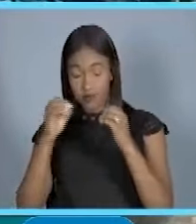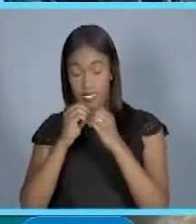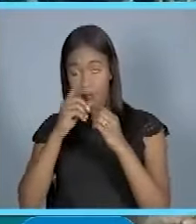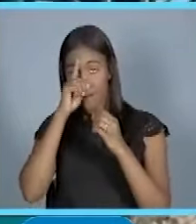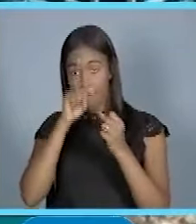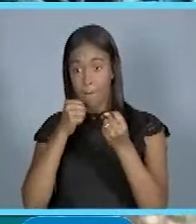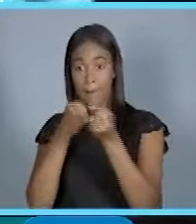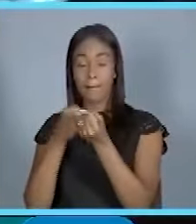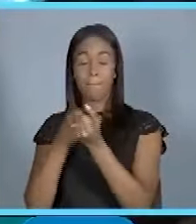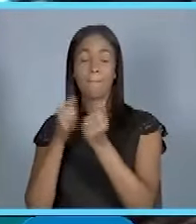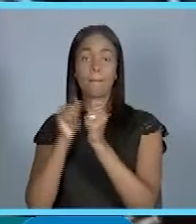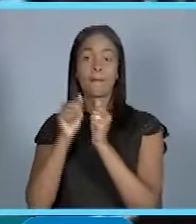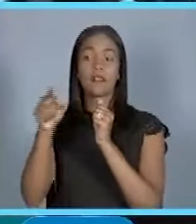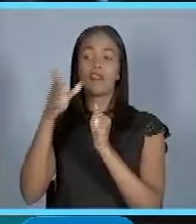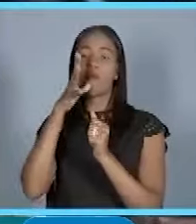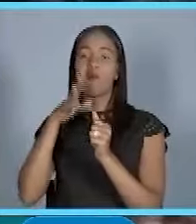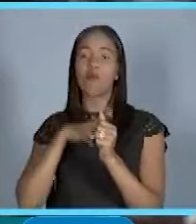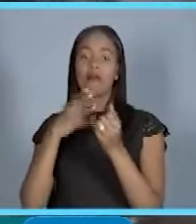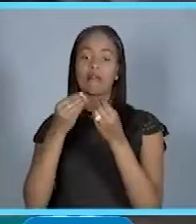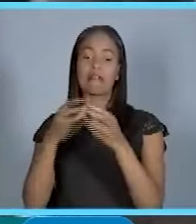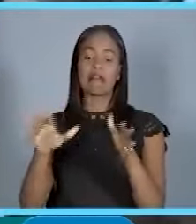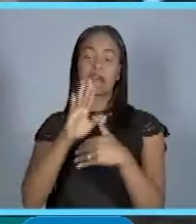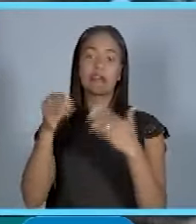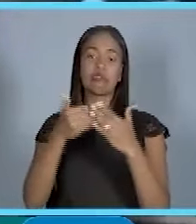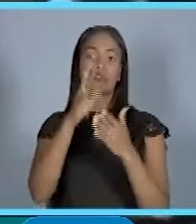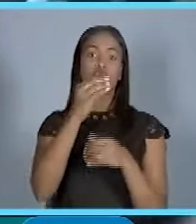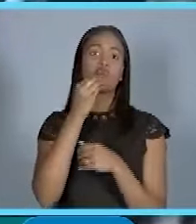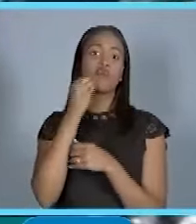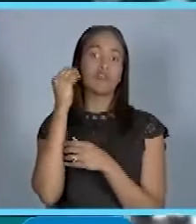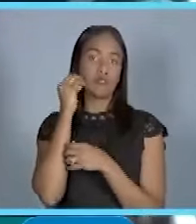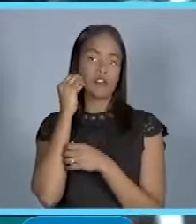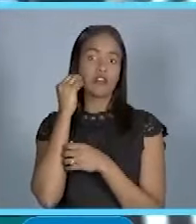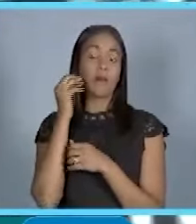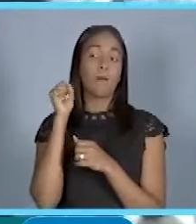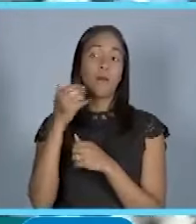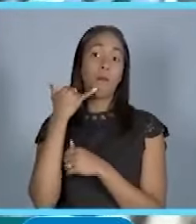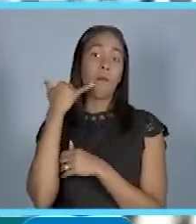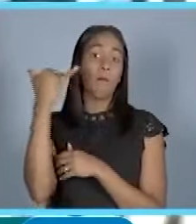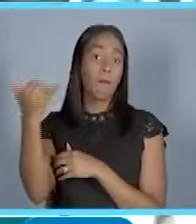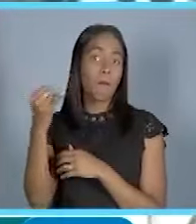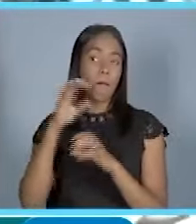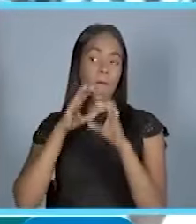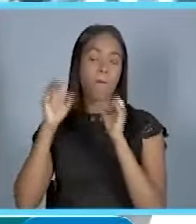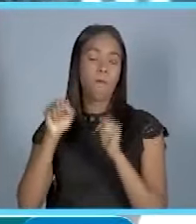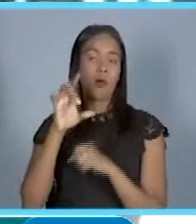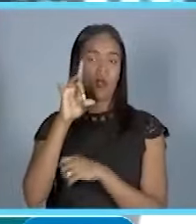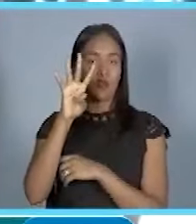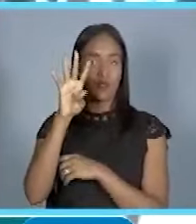Para colaborar con la inquilina que perdió todos sus ajuares, puede comunicarse al